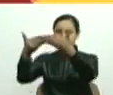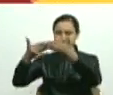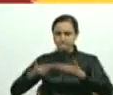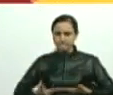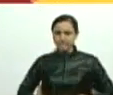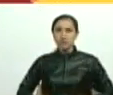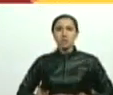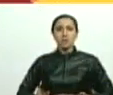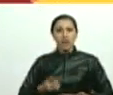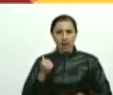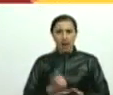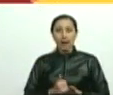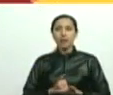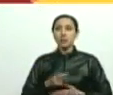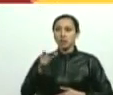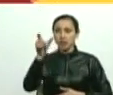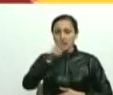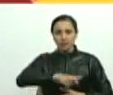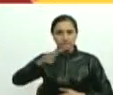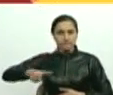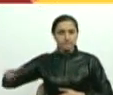acreditan como